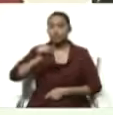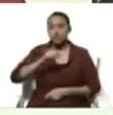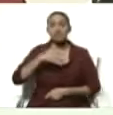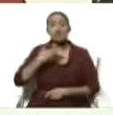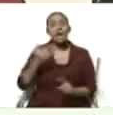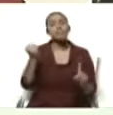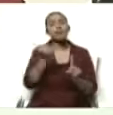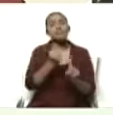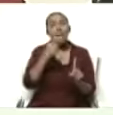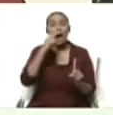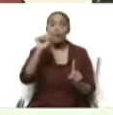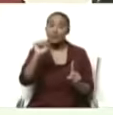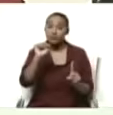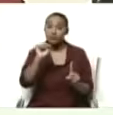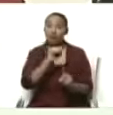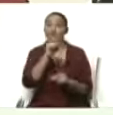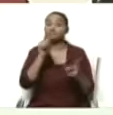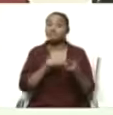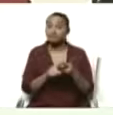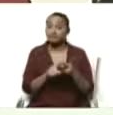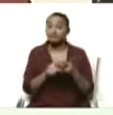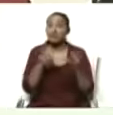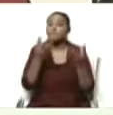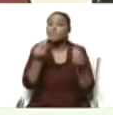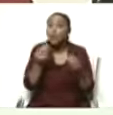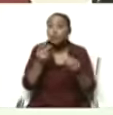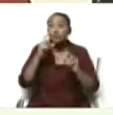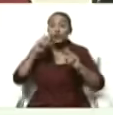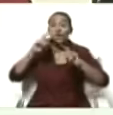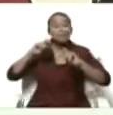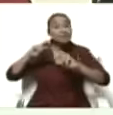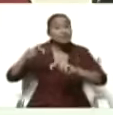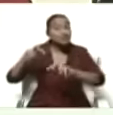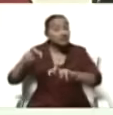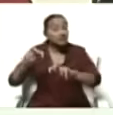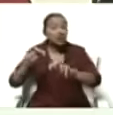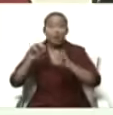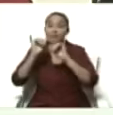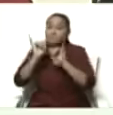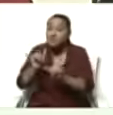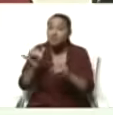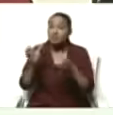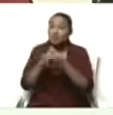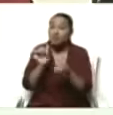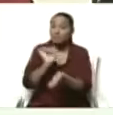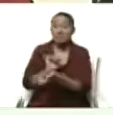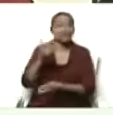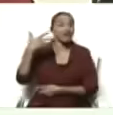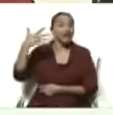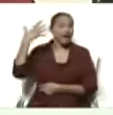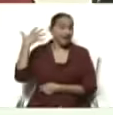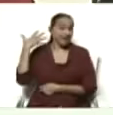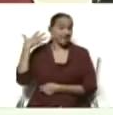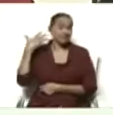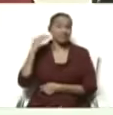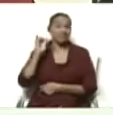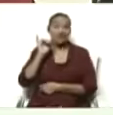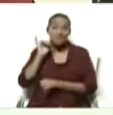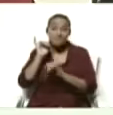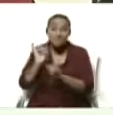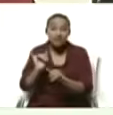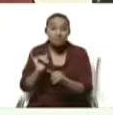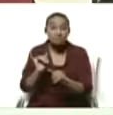la Revolución declarado por los señores que vieron las invasiones contra